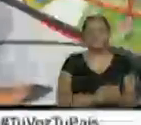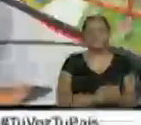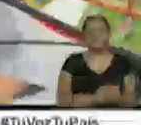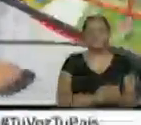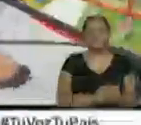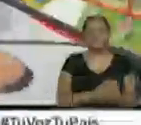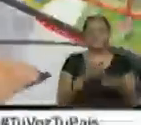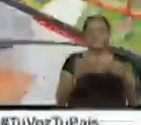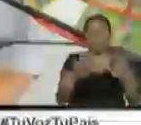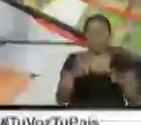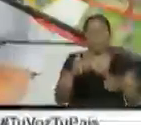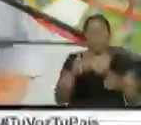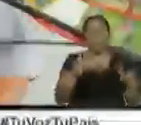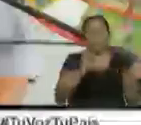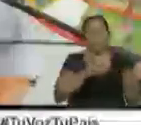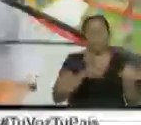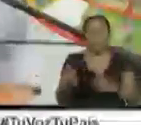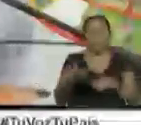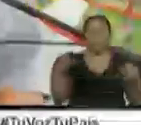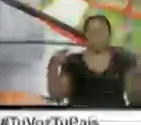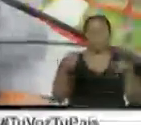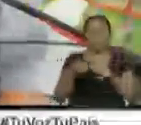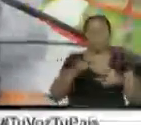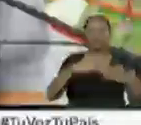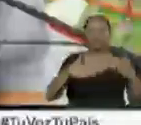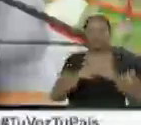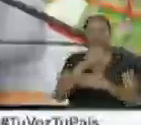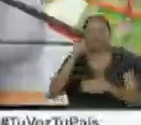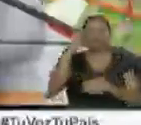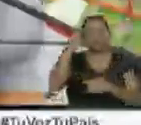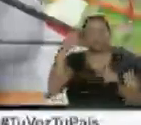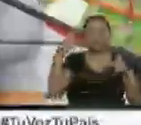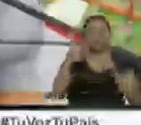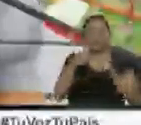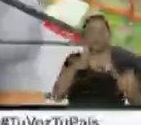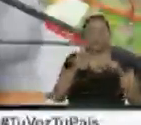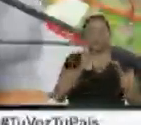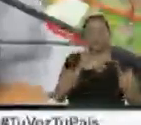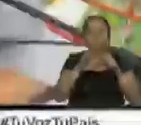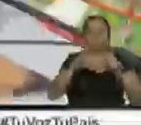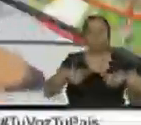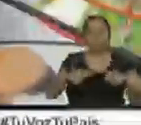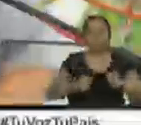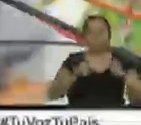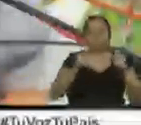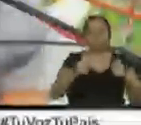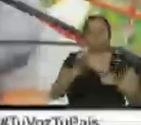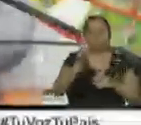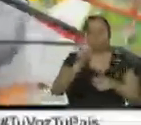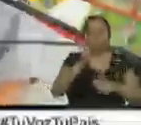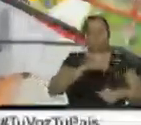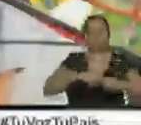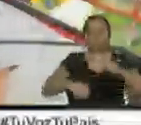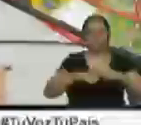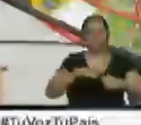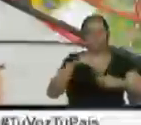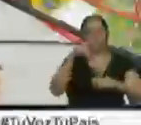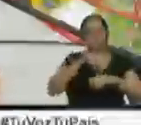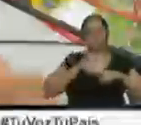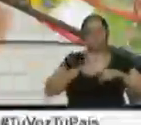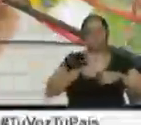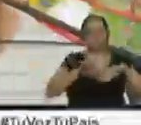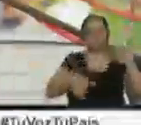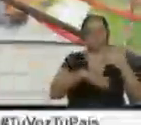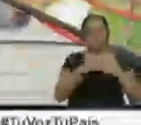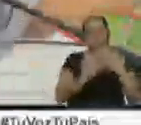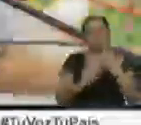Existe ya un plan, estamos diseñando un plan y estamos dejando al nuevo gobierno del compañero Lenin, que asume el 24 de mayo, un plan con todas las unidades educativas